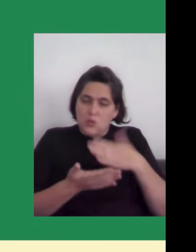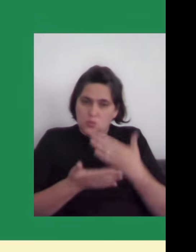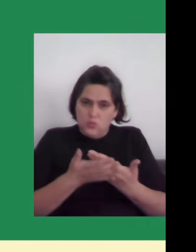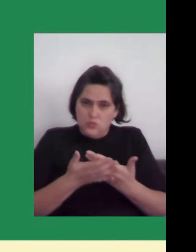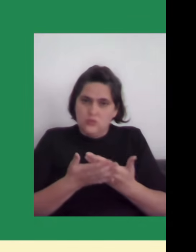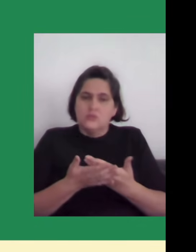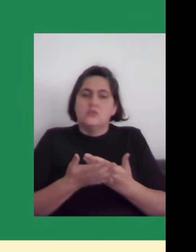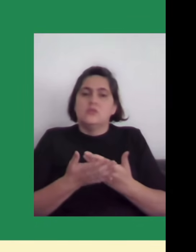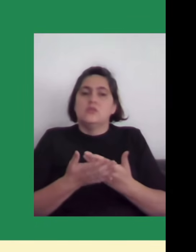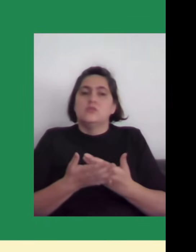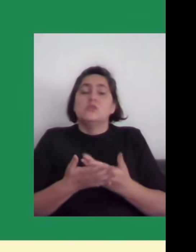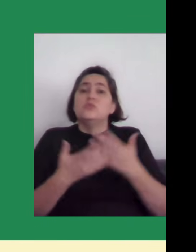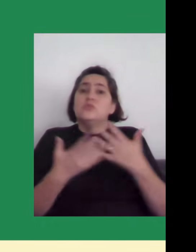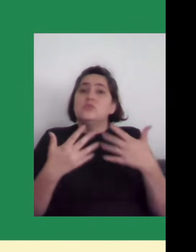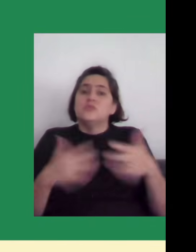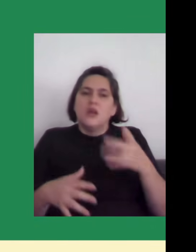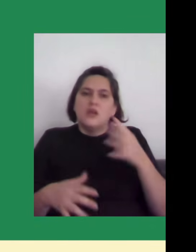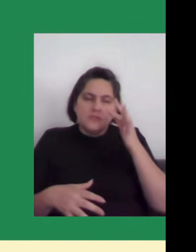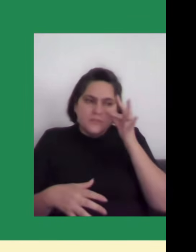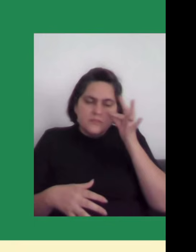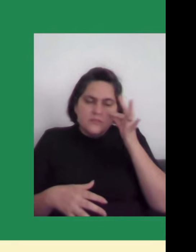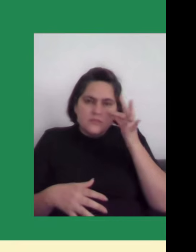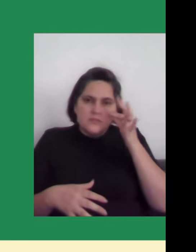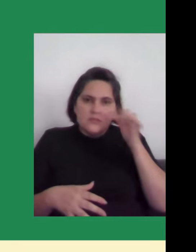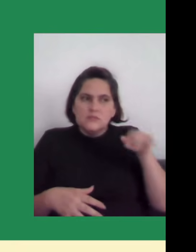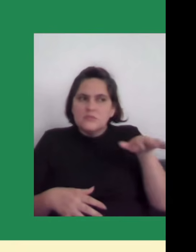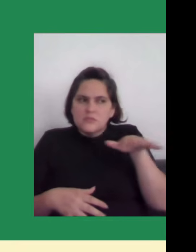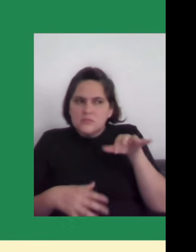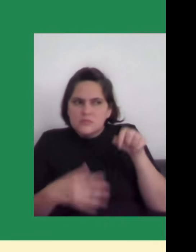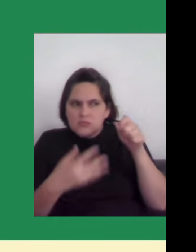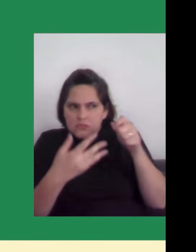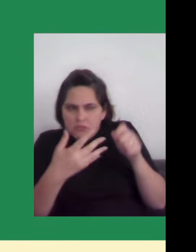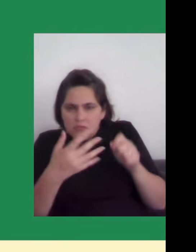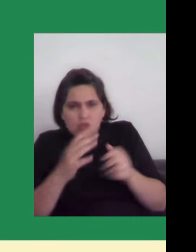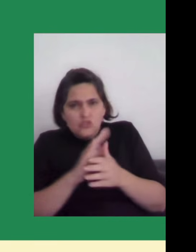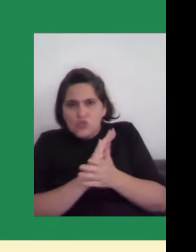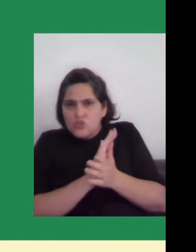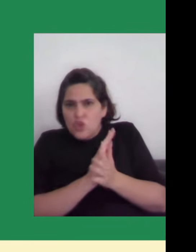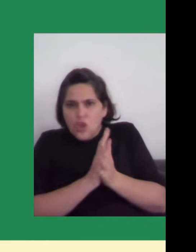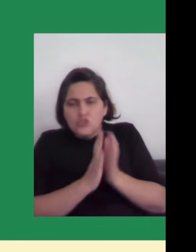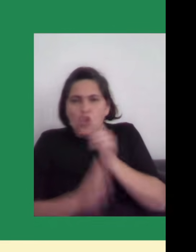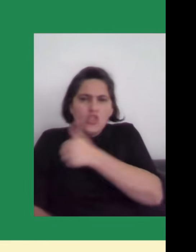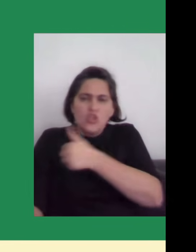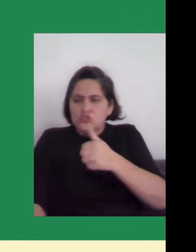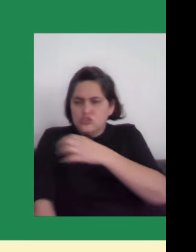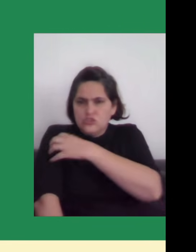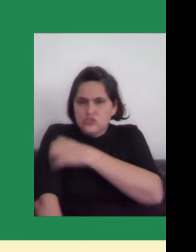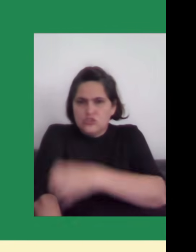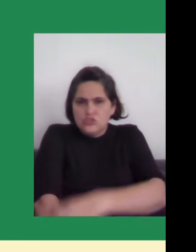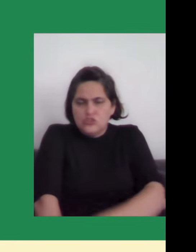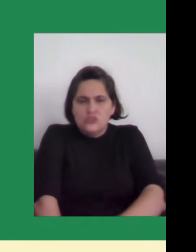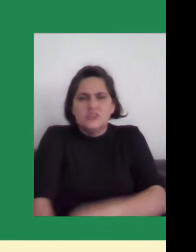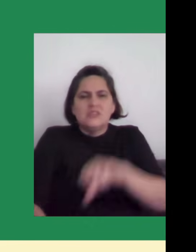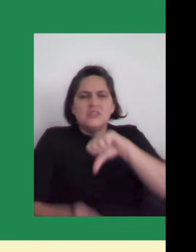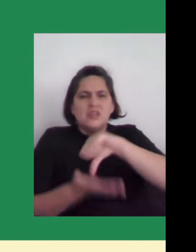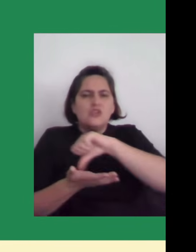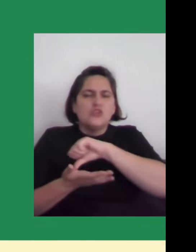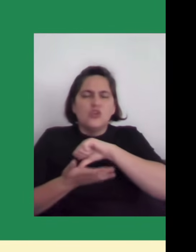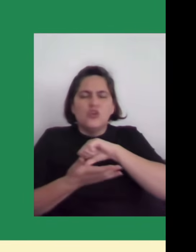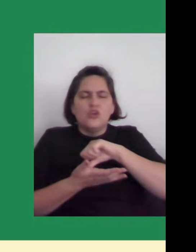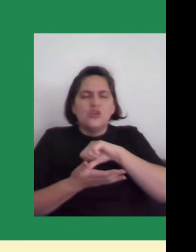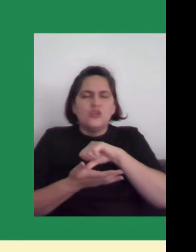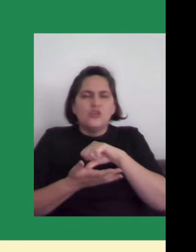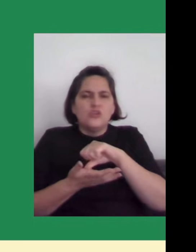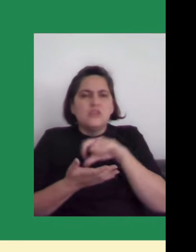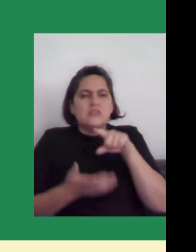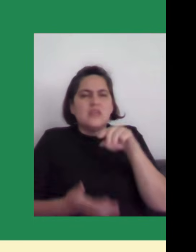estarse haciendo por ley en todos los centros de salud la aplicación del MChat cuando